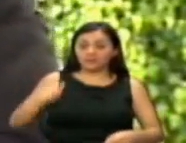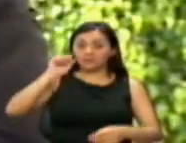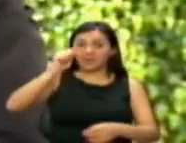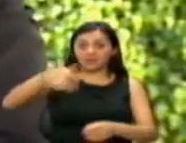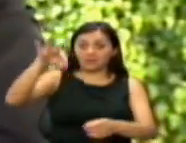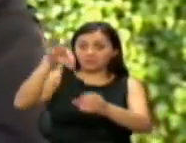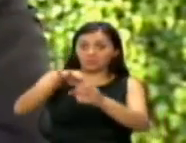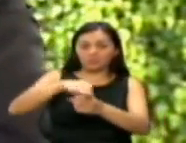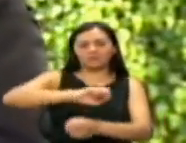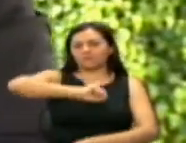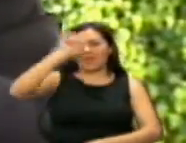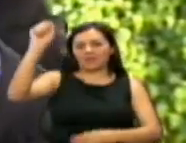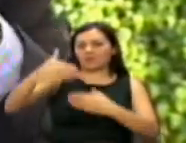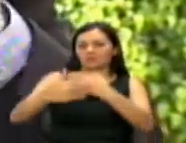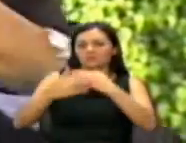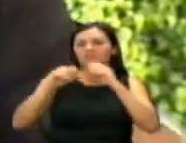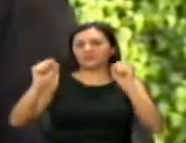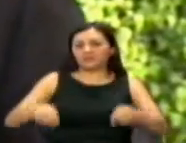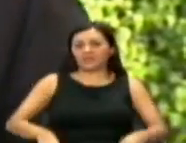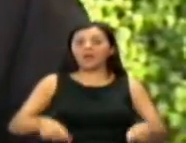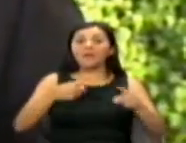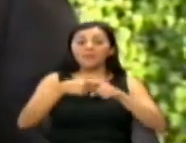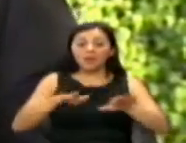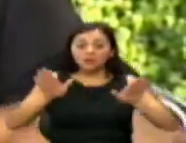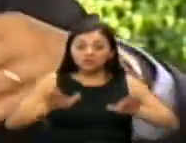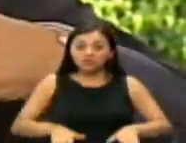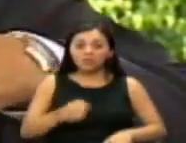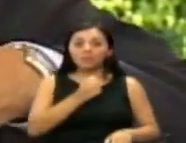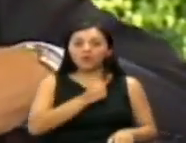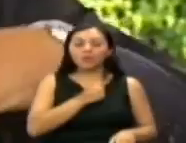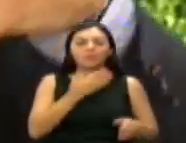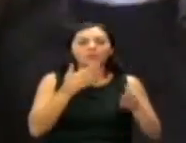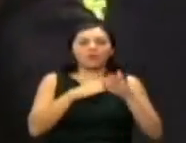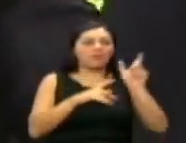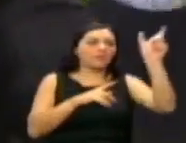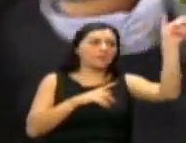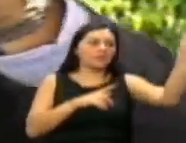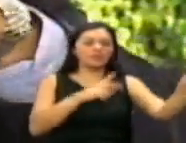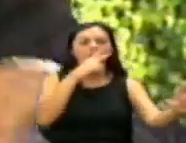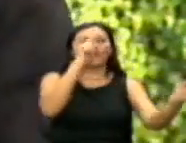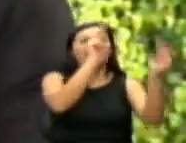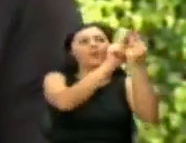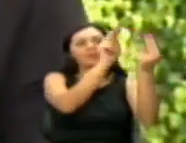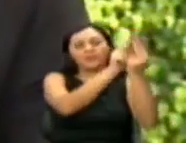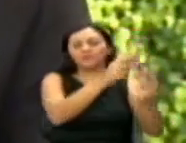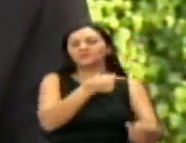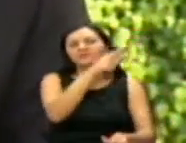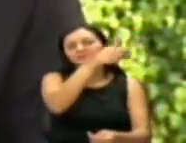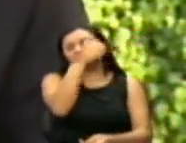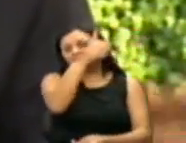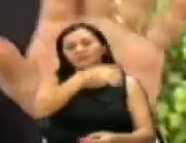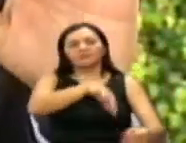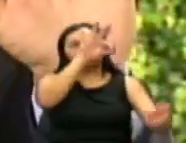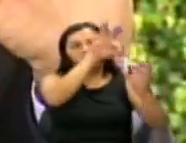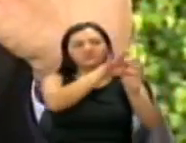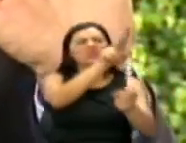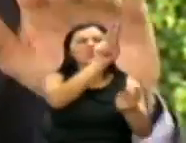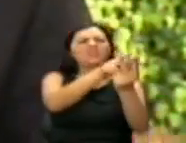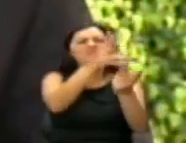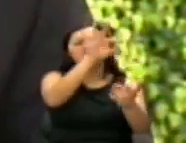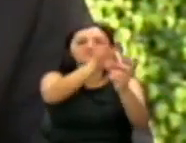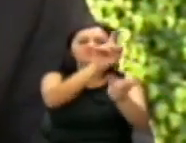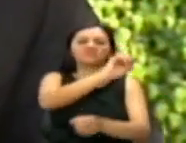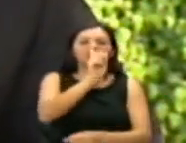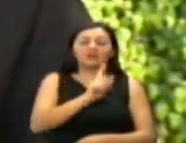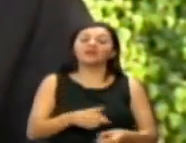otras lógicas locales, ¿no?, que tienen otros insumos, que la persona más conocida, que el radiodifusor, etcétera. Tercero, también hubo la mano, pues, de